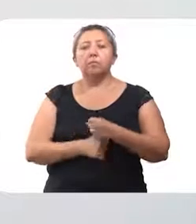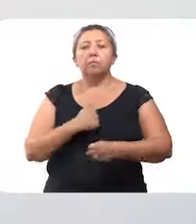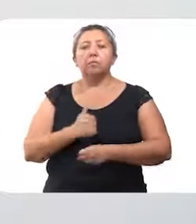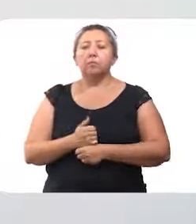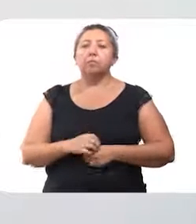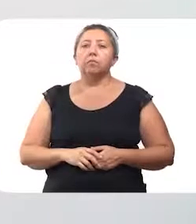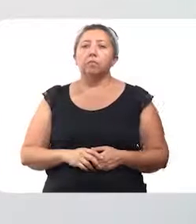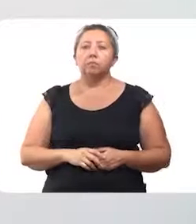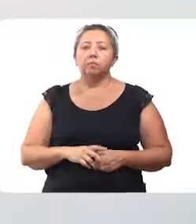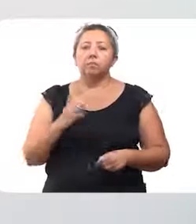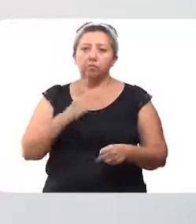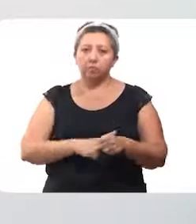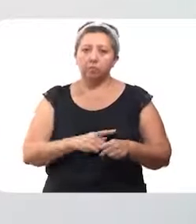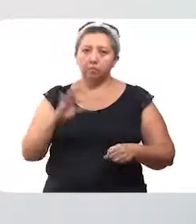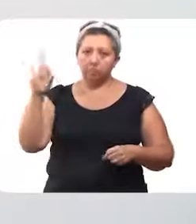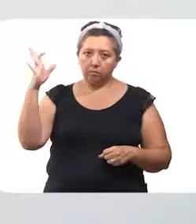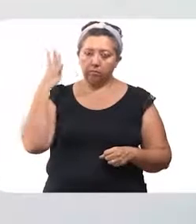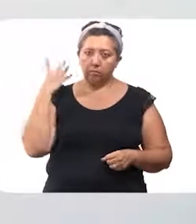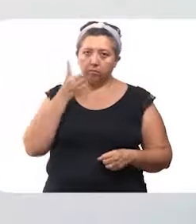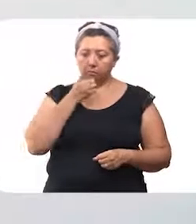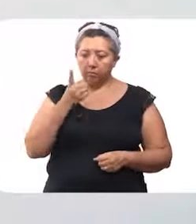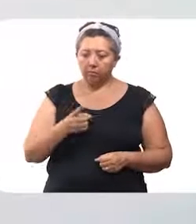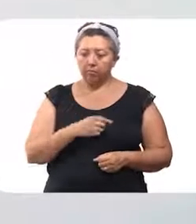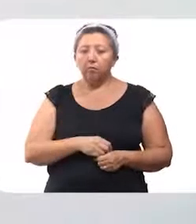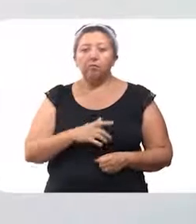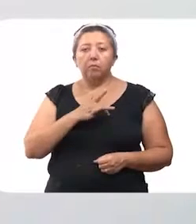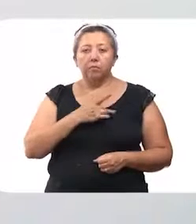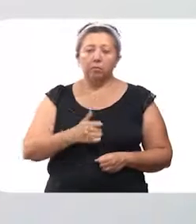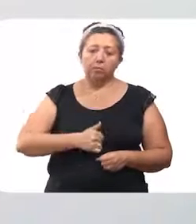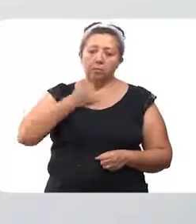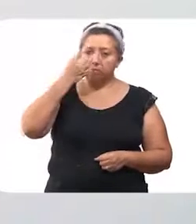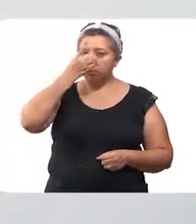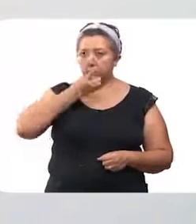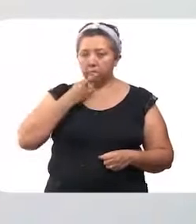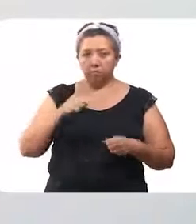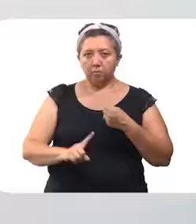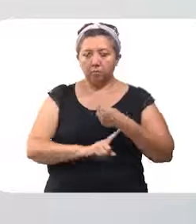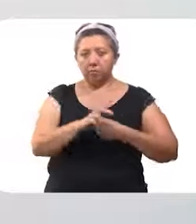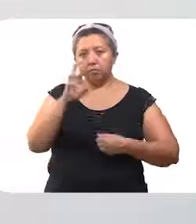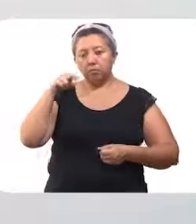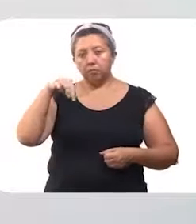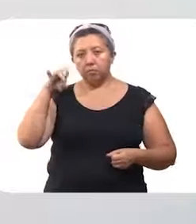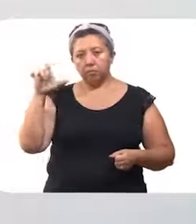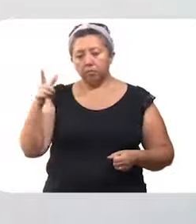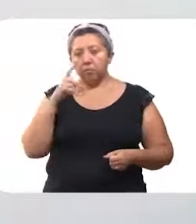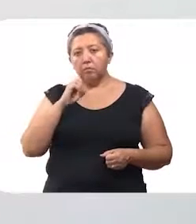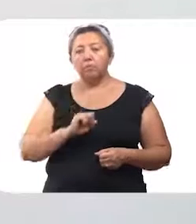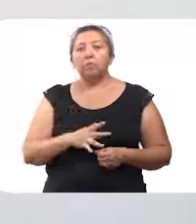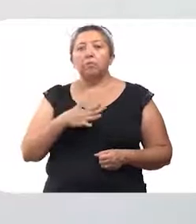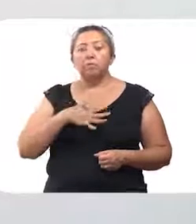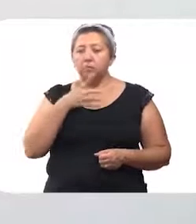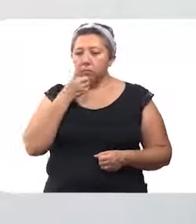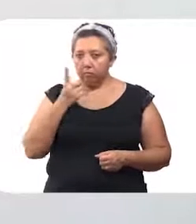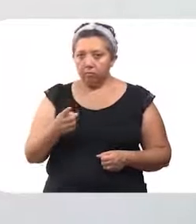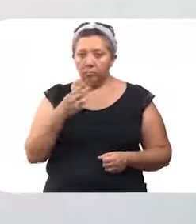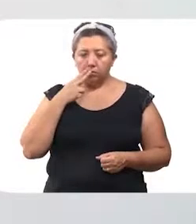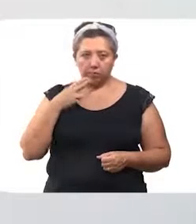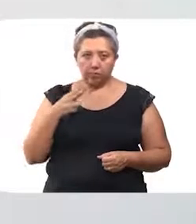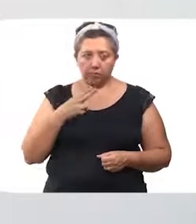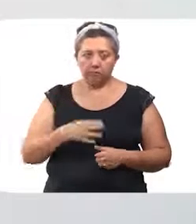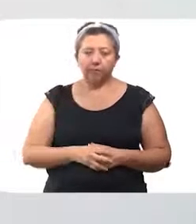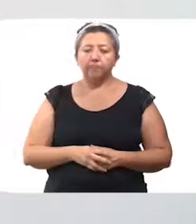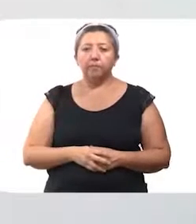años. Sus principales enfermedades fueron hipertensión arterial, diabetes, insuficiencia renal crónica, EPOC, obesidad y